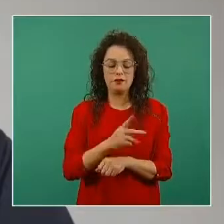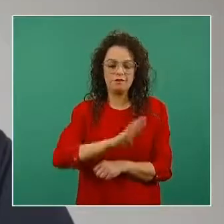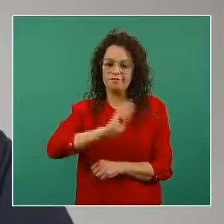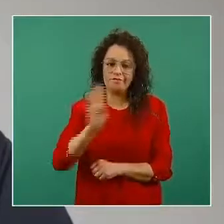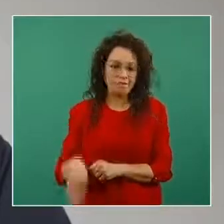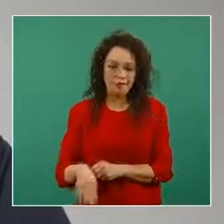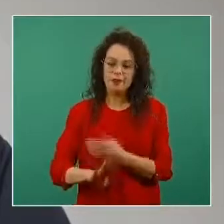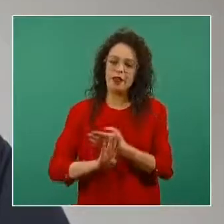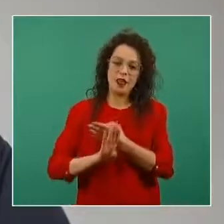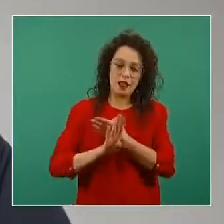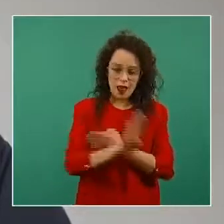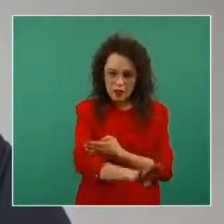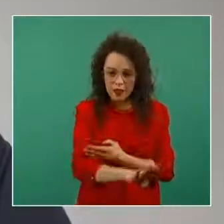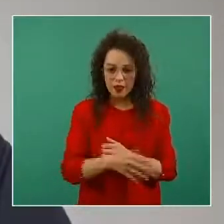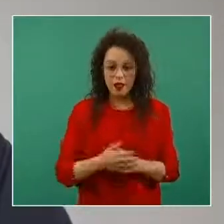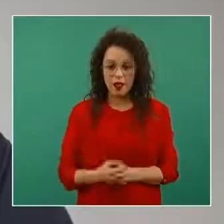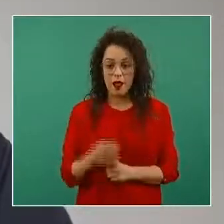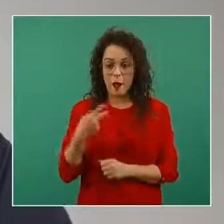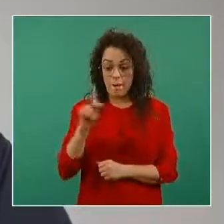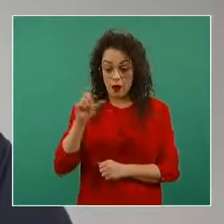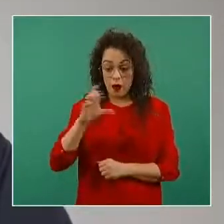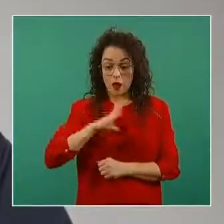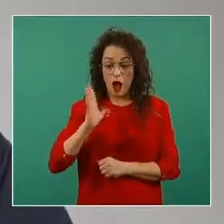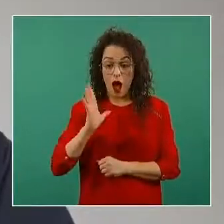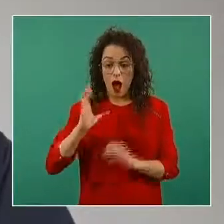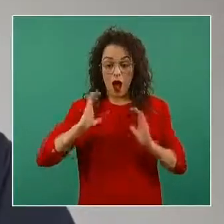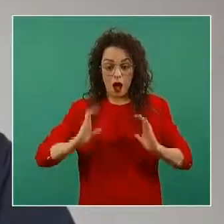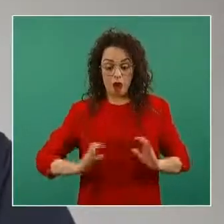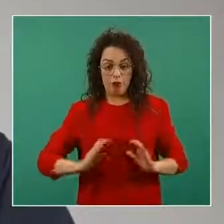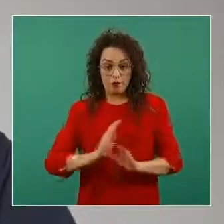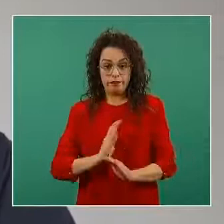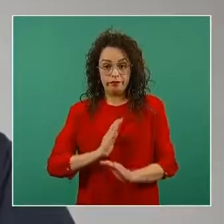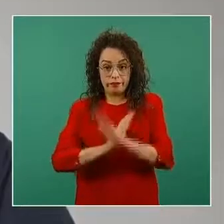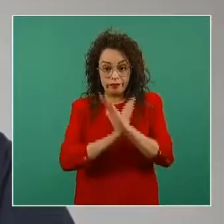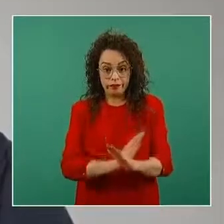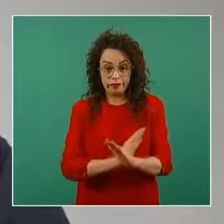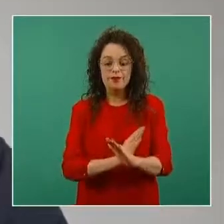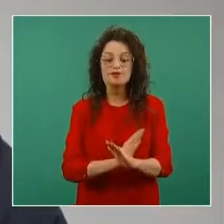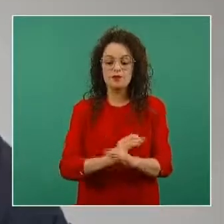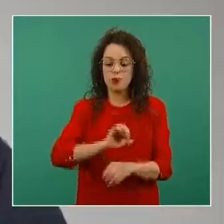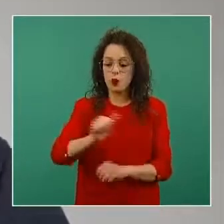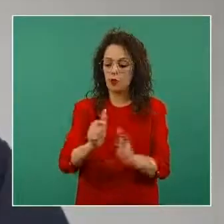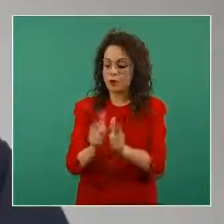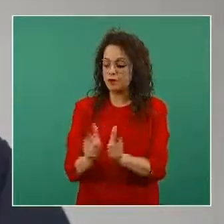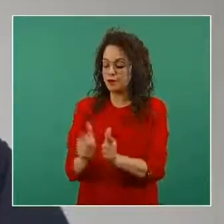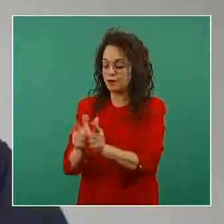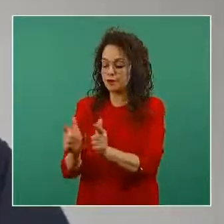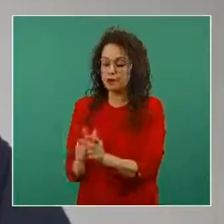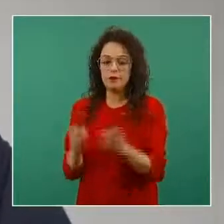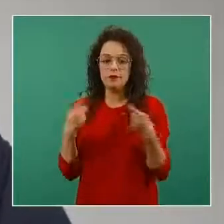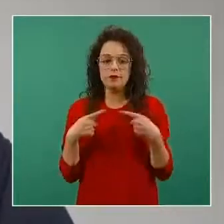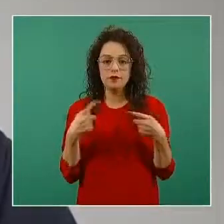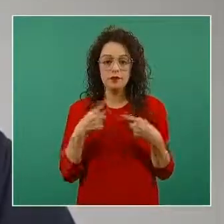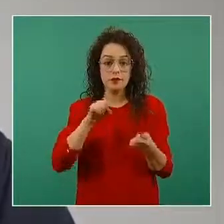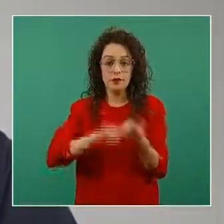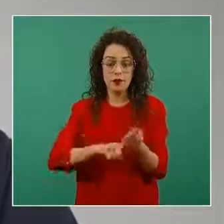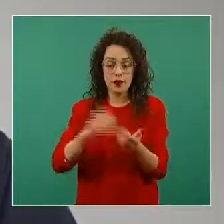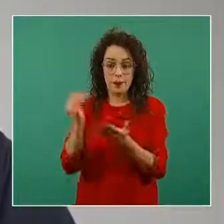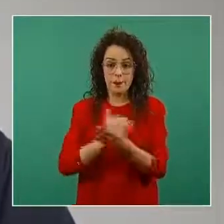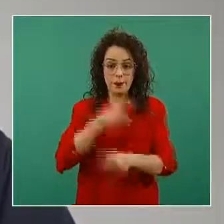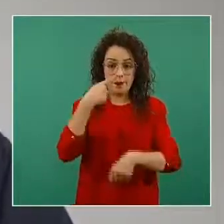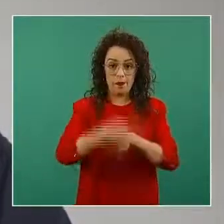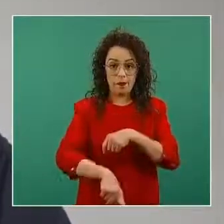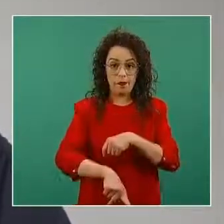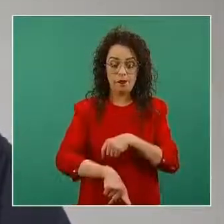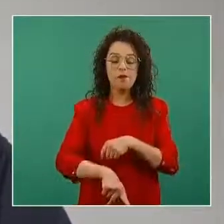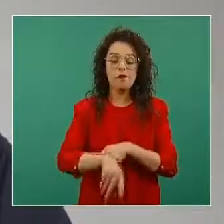esta población quede protegida, quede cubierta, entonces los otros grupos poblacionales con menores riesgos podremos